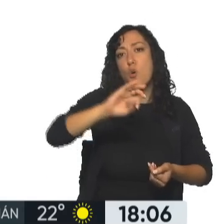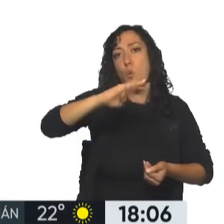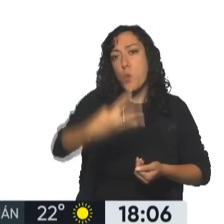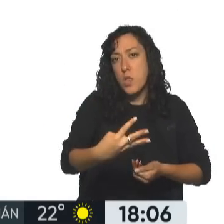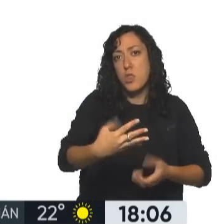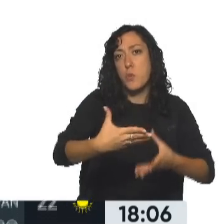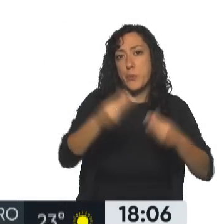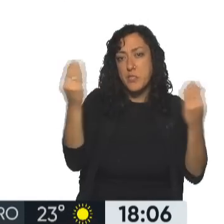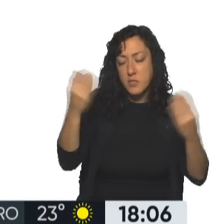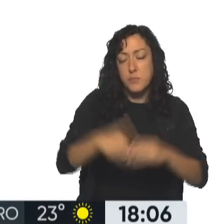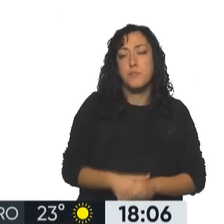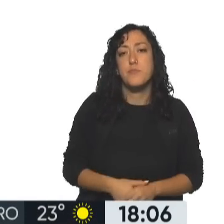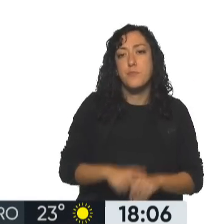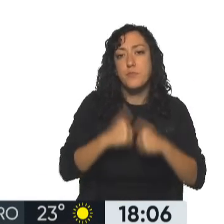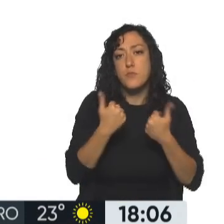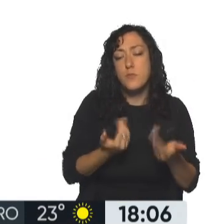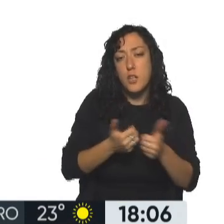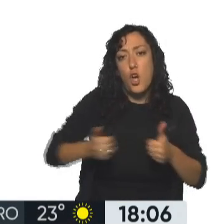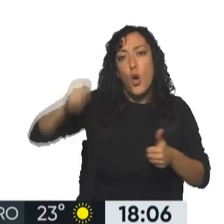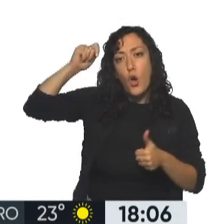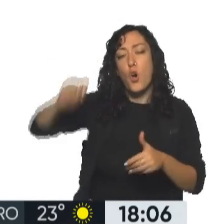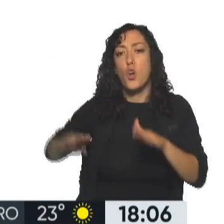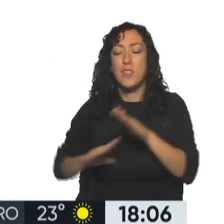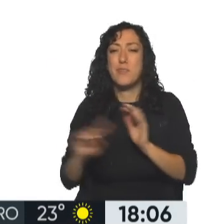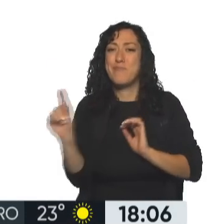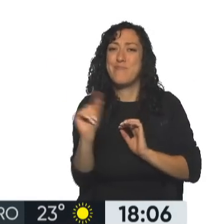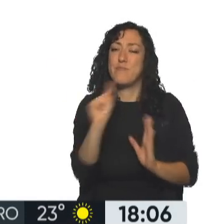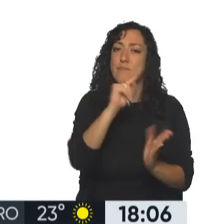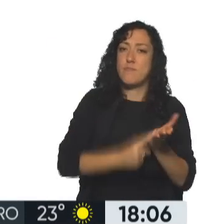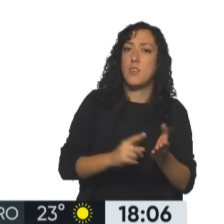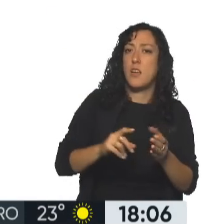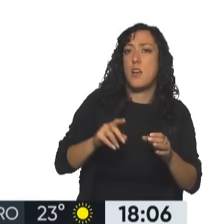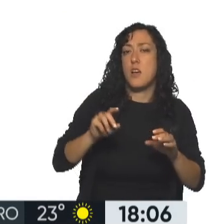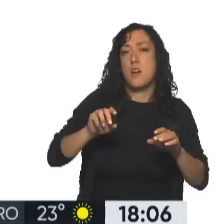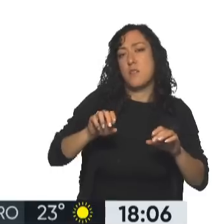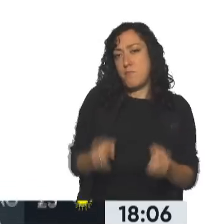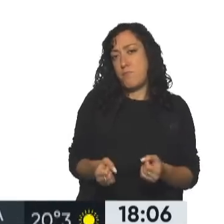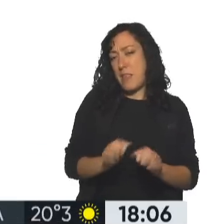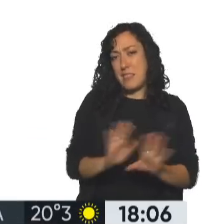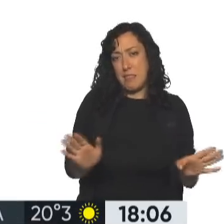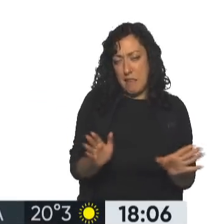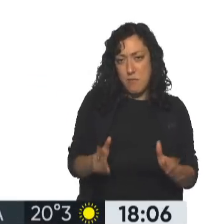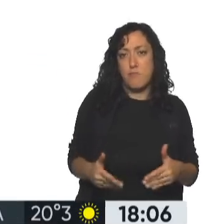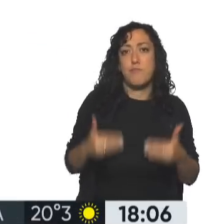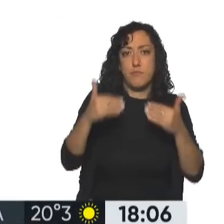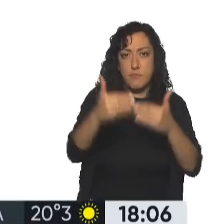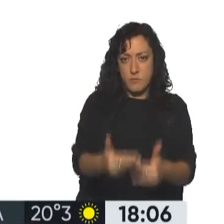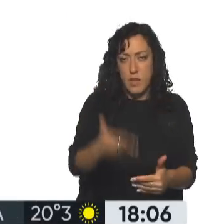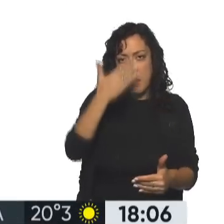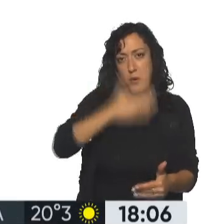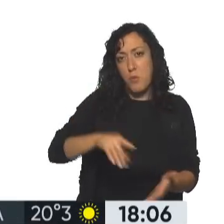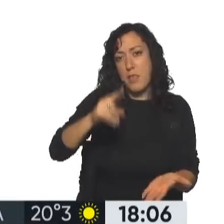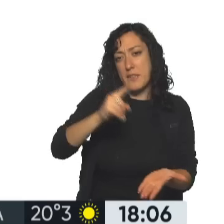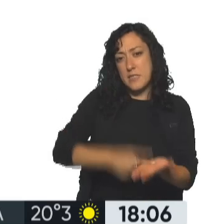mandato. La Corte resolvió por medida cautelar suspender las elecciones y después va a resolver si